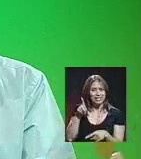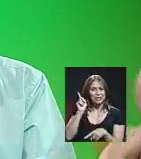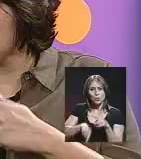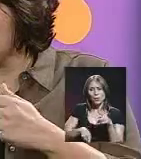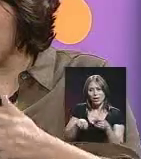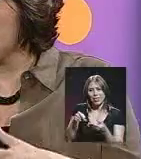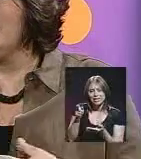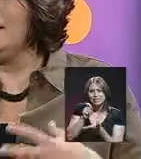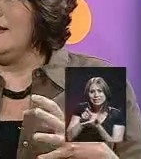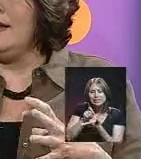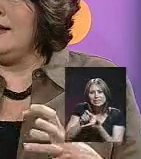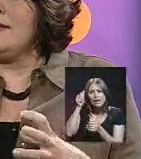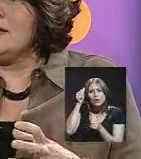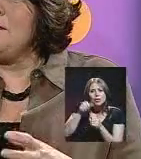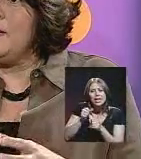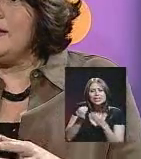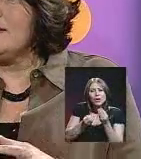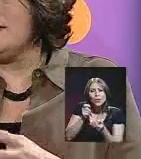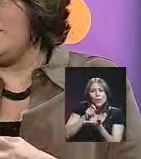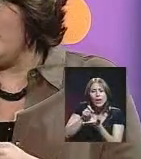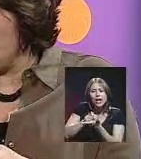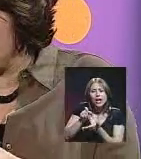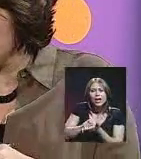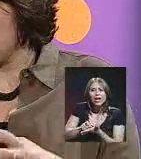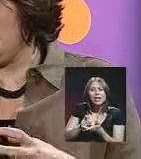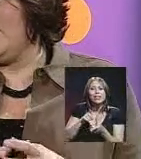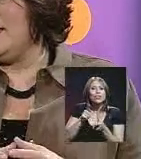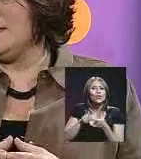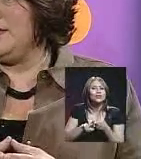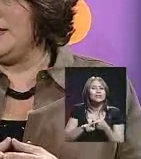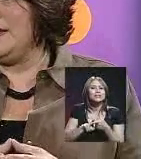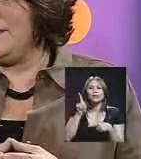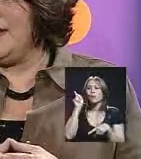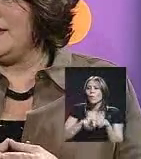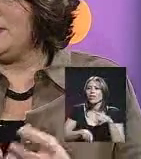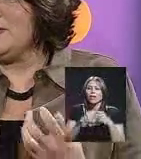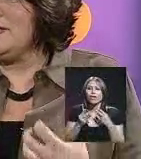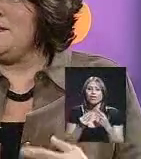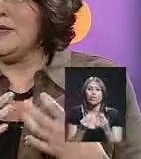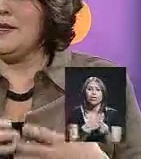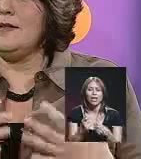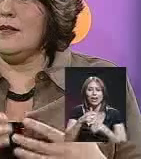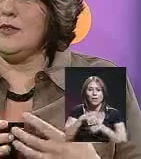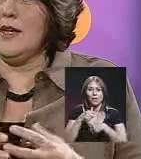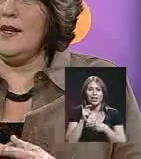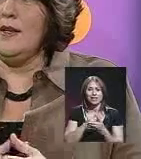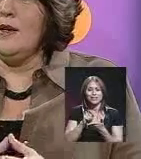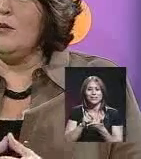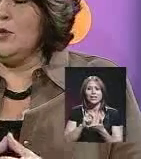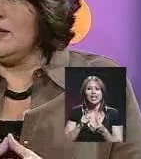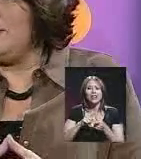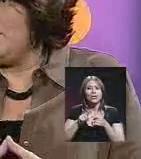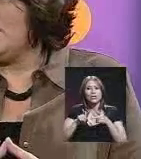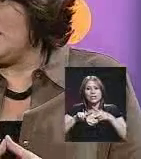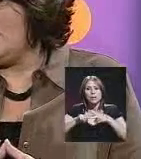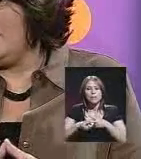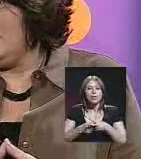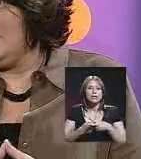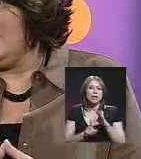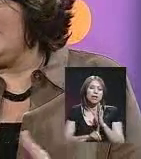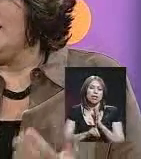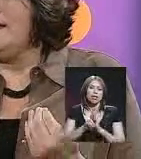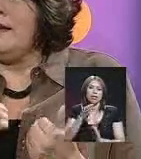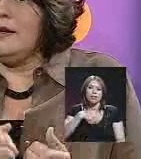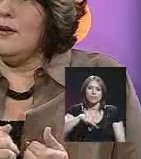letras y cómo se escribían, les impide ser fluidos a la hora de escribir también, entonces empieza a desarrollar mucha